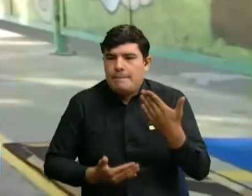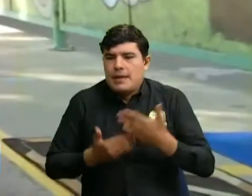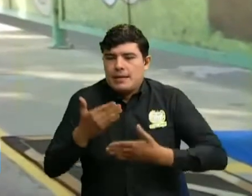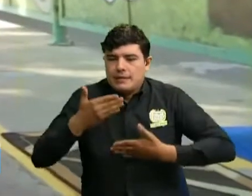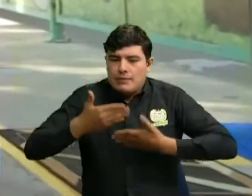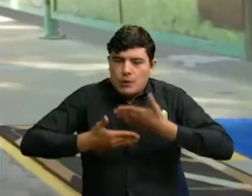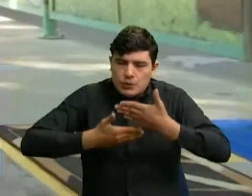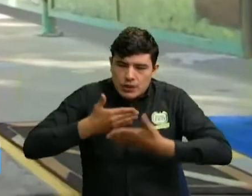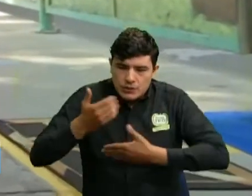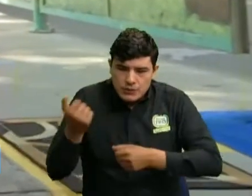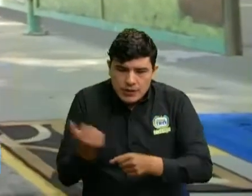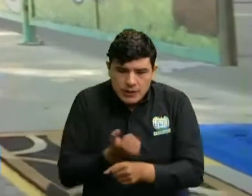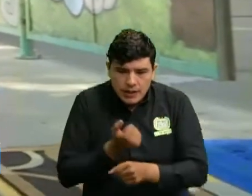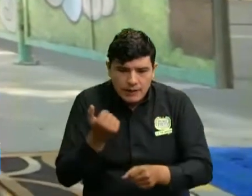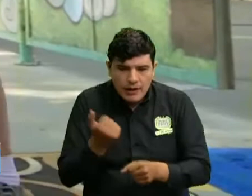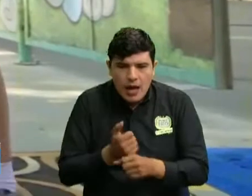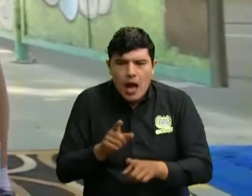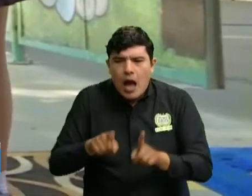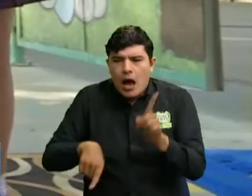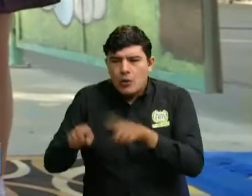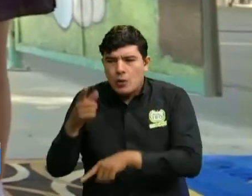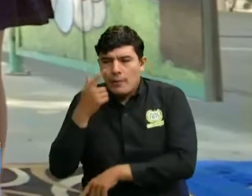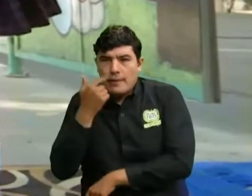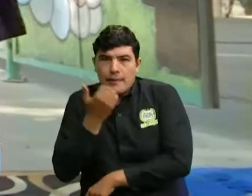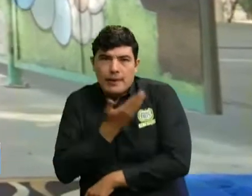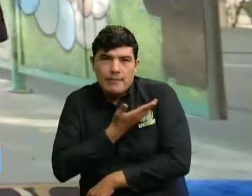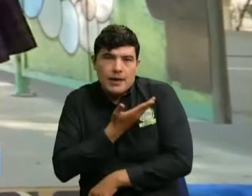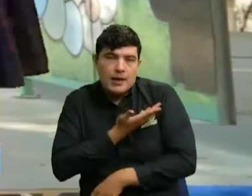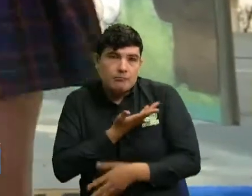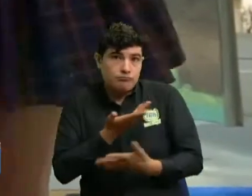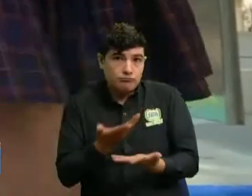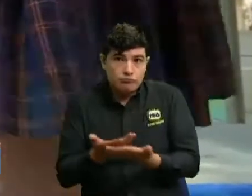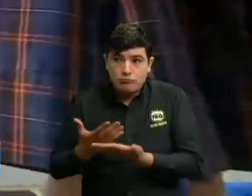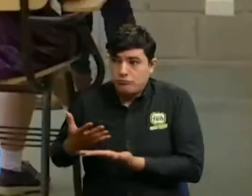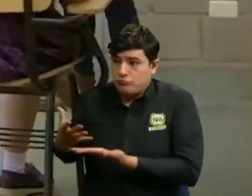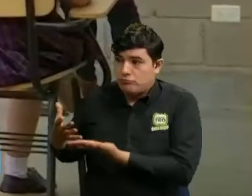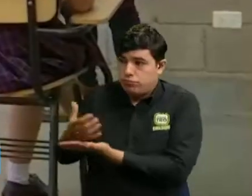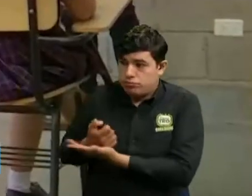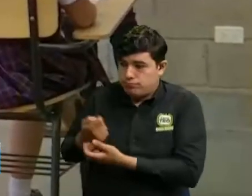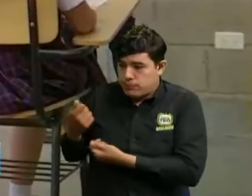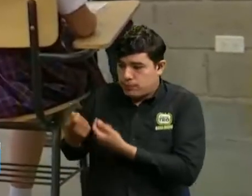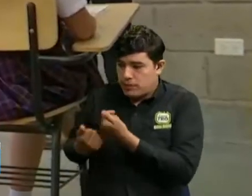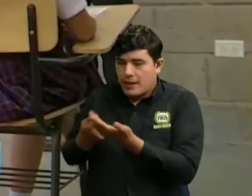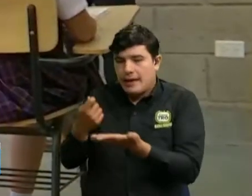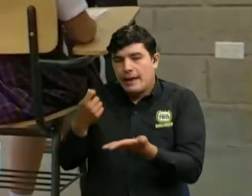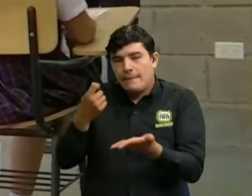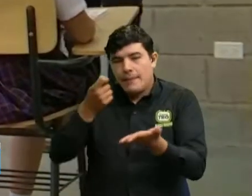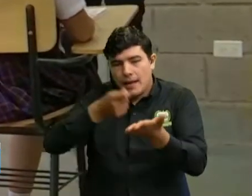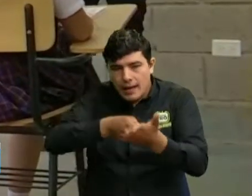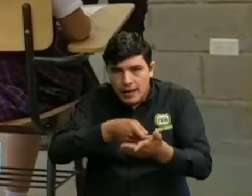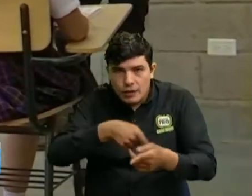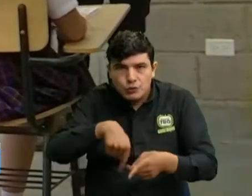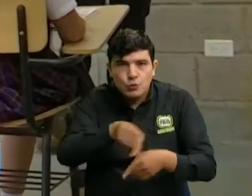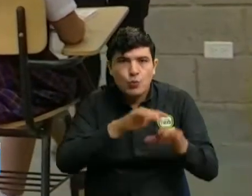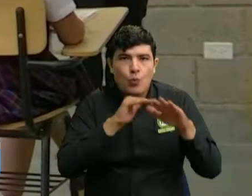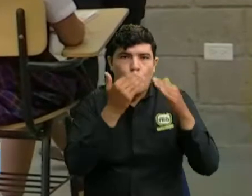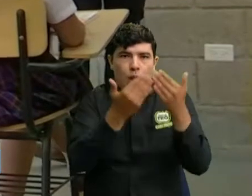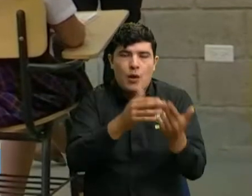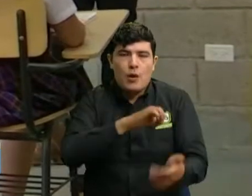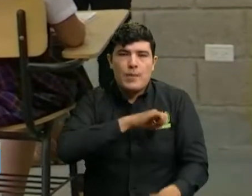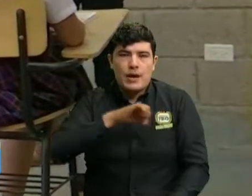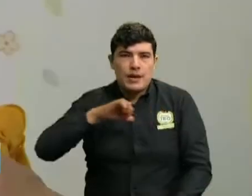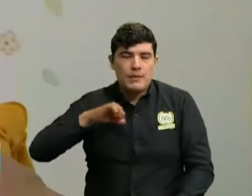algunos hasta ahora están empezando a tener posible posibilidad de mejorar sus economías